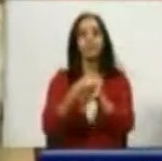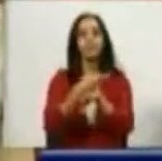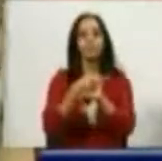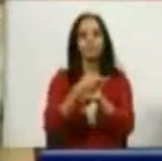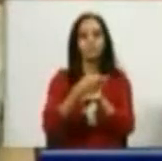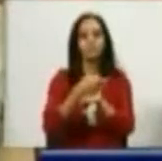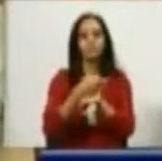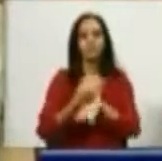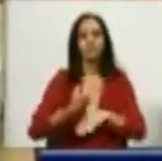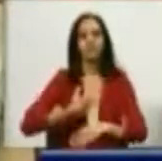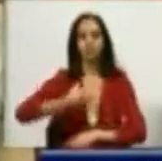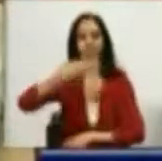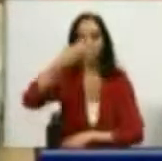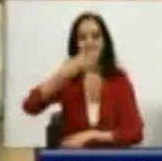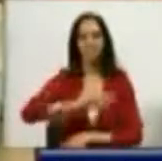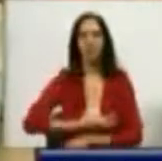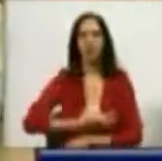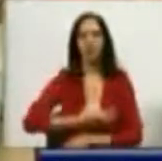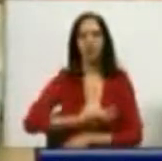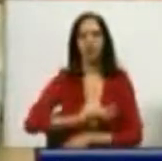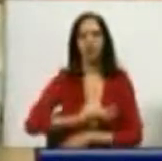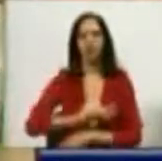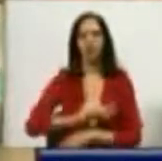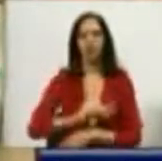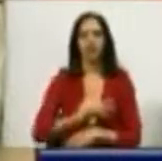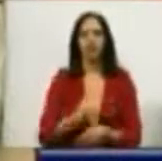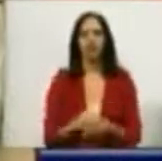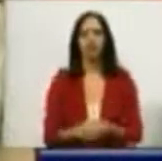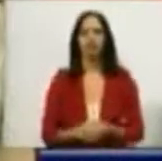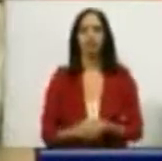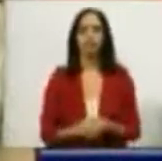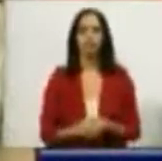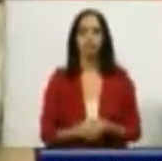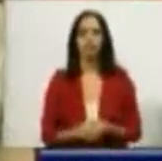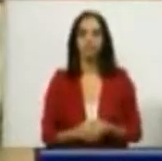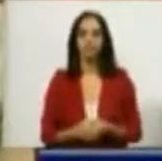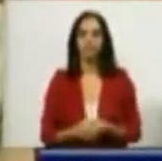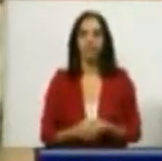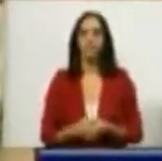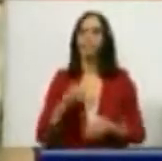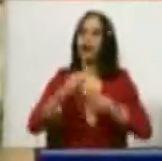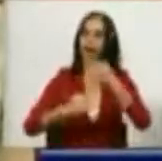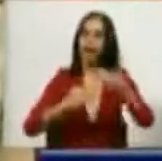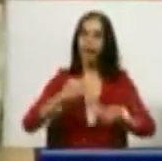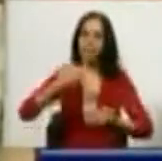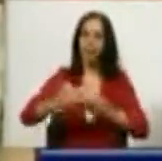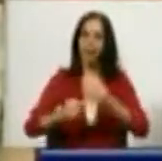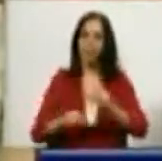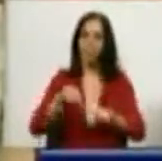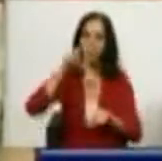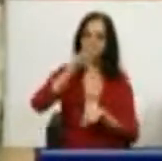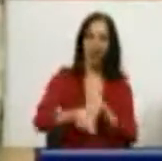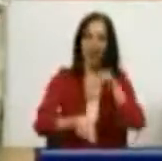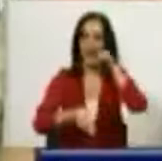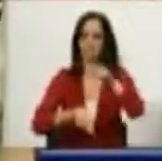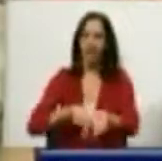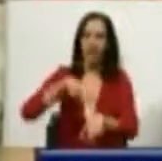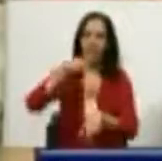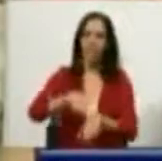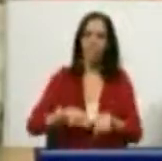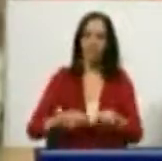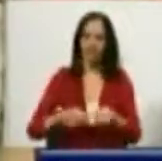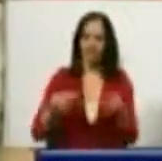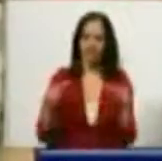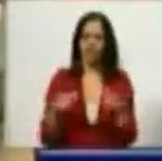estoy seguro Paz va avanzando A pasos agigantados al lado de mi compañero